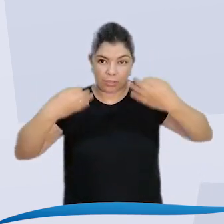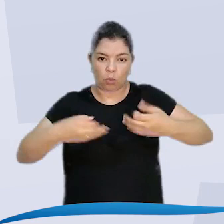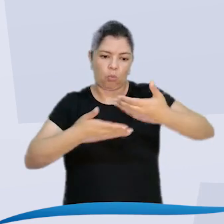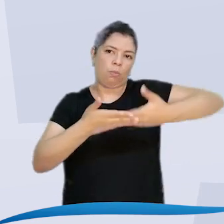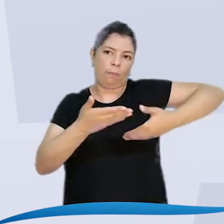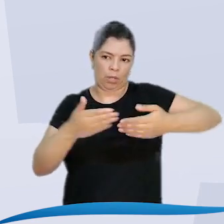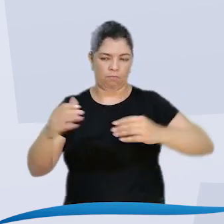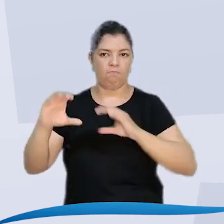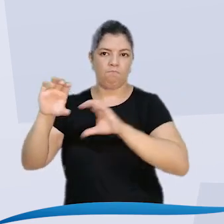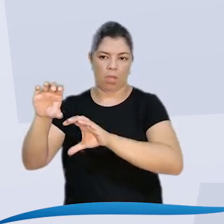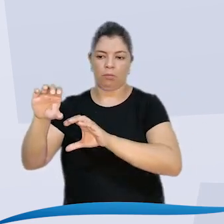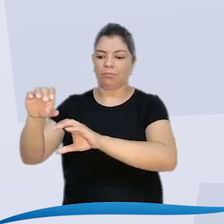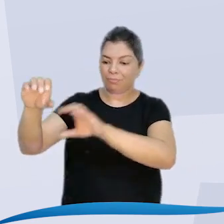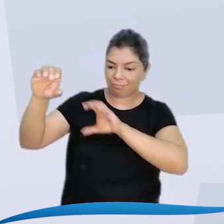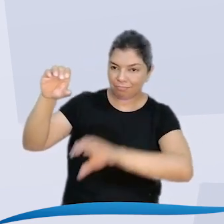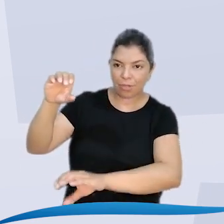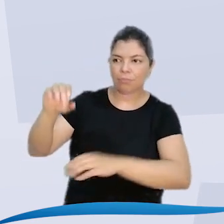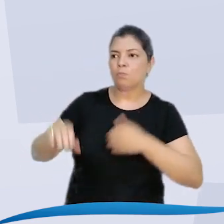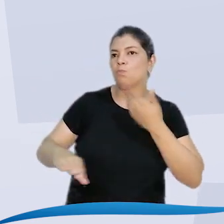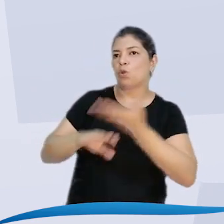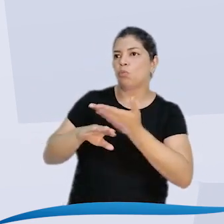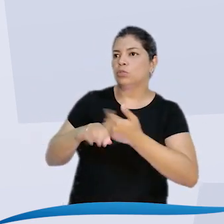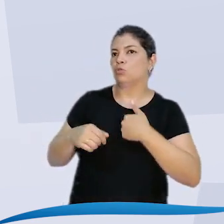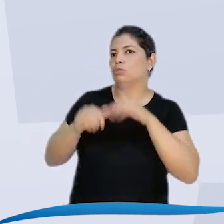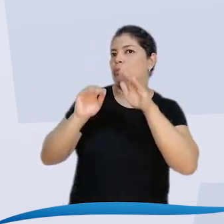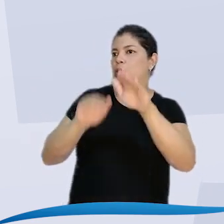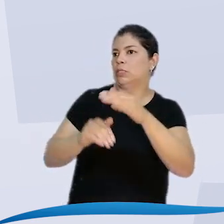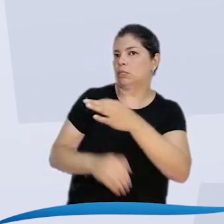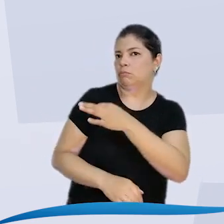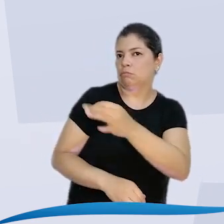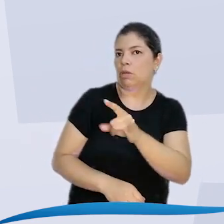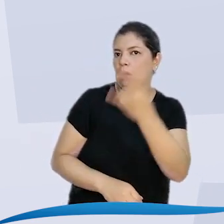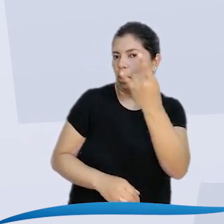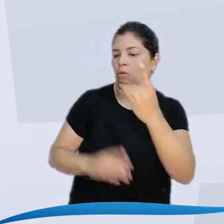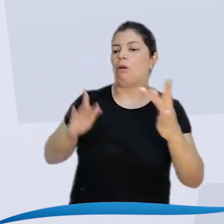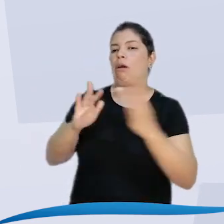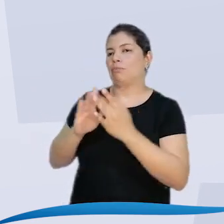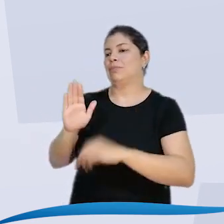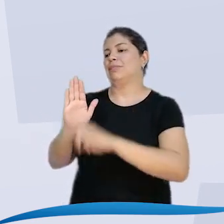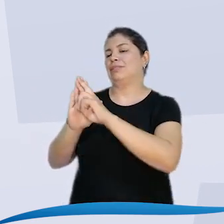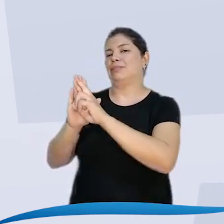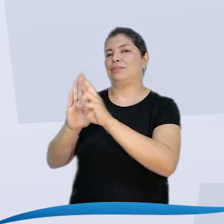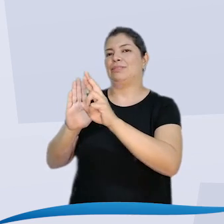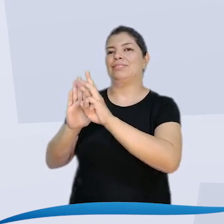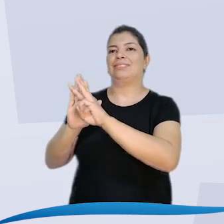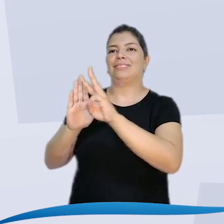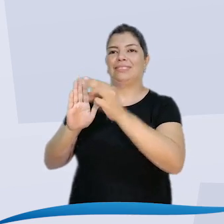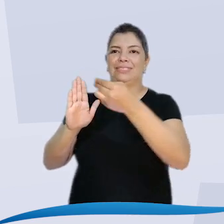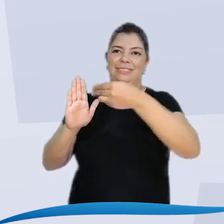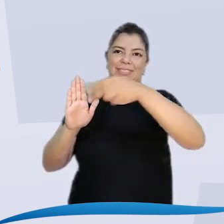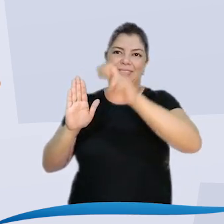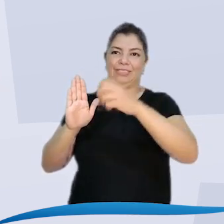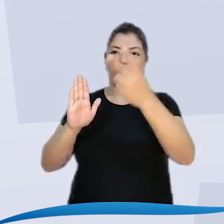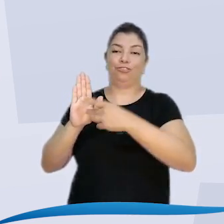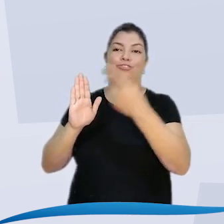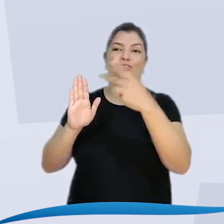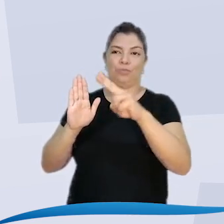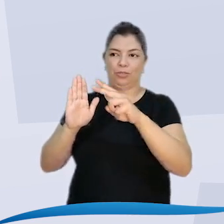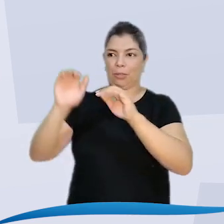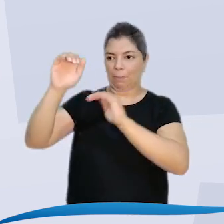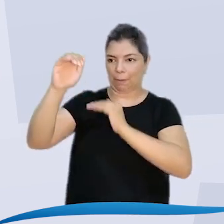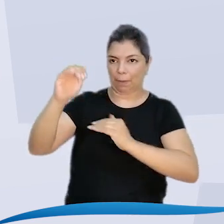su residencia en el municipio y la propuesta de representación ante el Comité de Discapacidad, teniendo en cuenta la